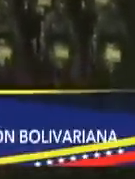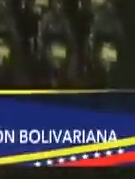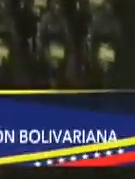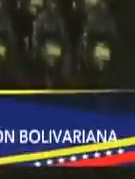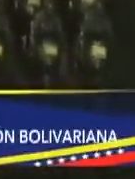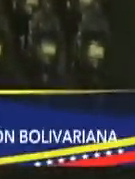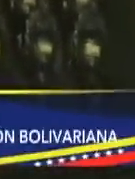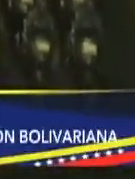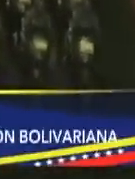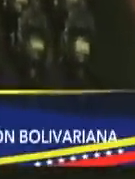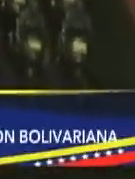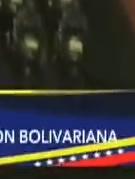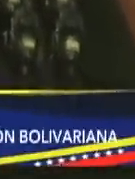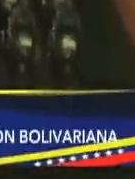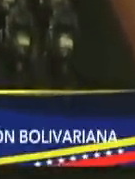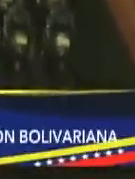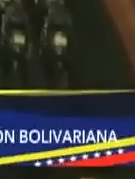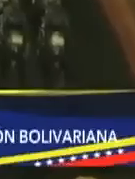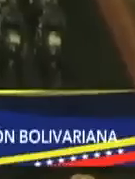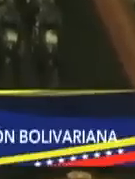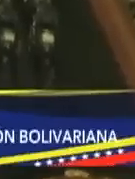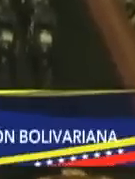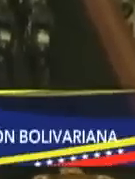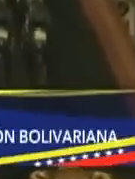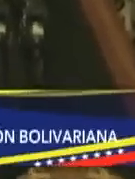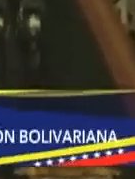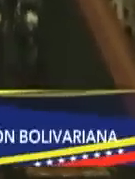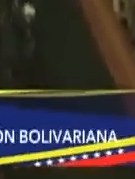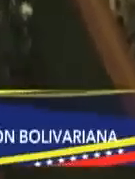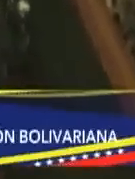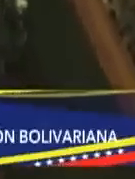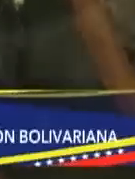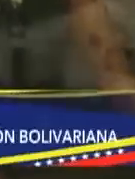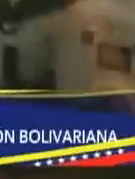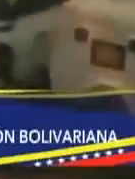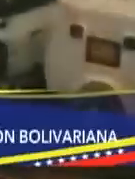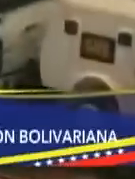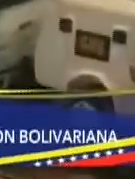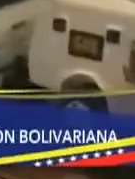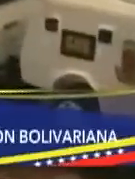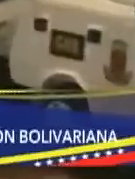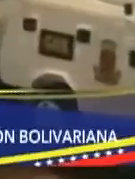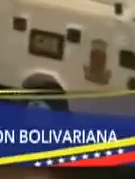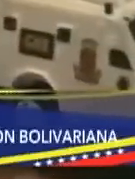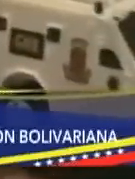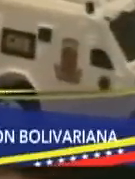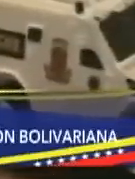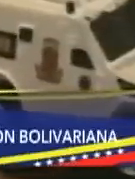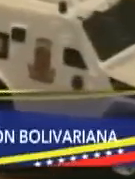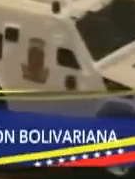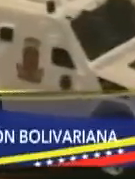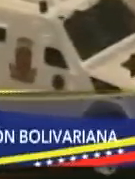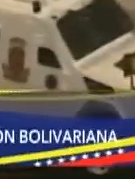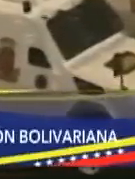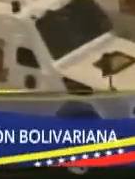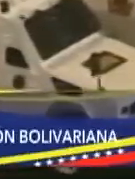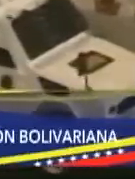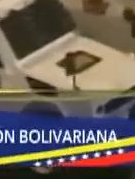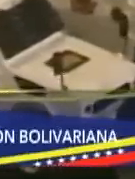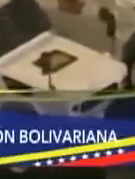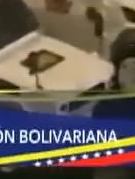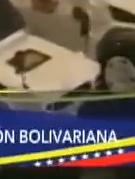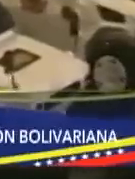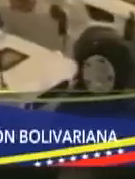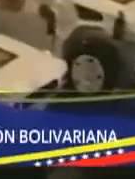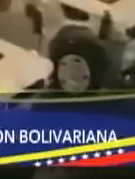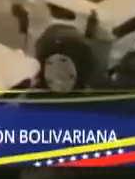victoria electoral al ganar las elecciones presidenciales en Venezuela con un inmenso apoyo popular. Comandante